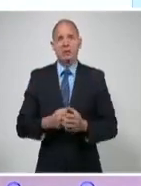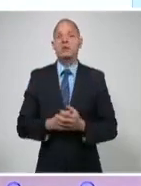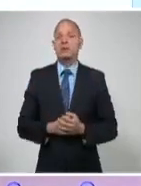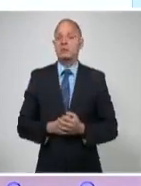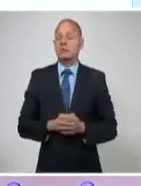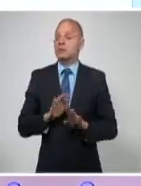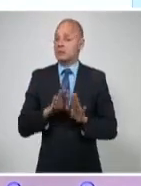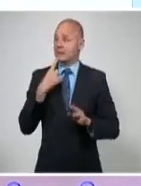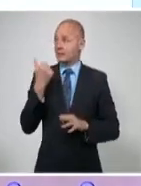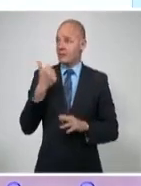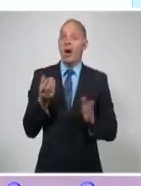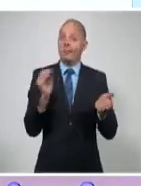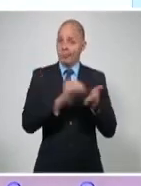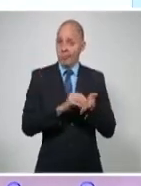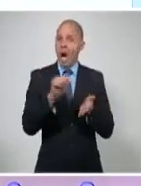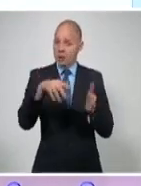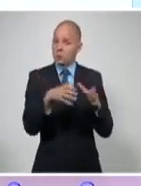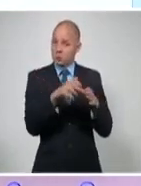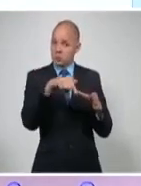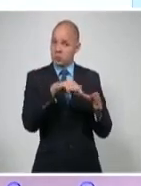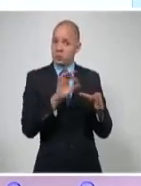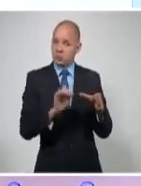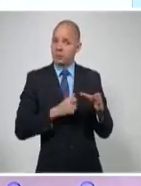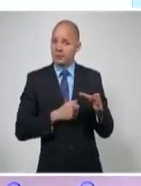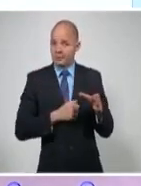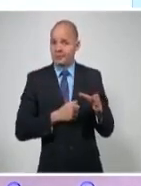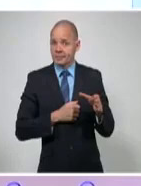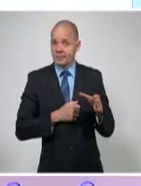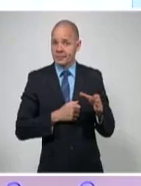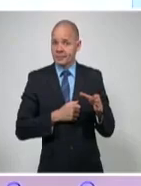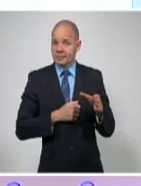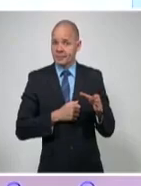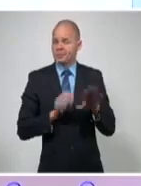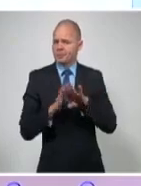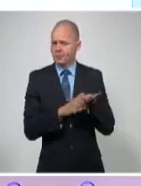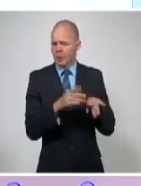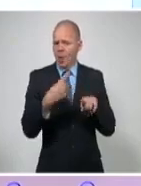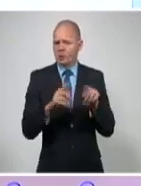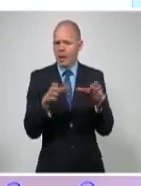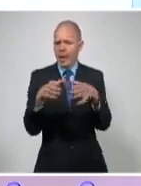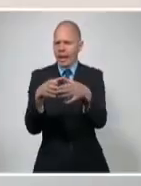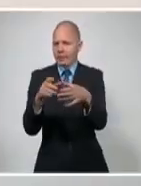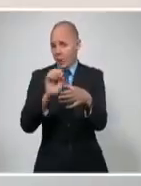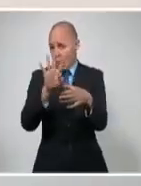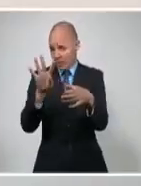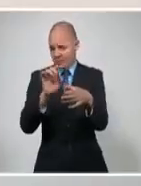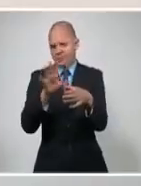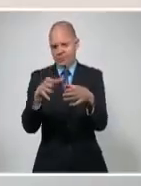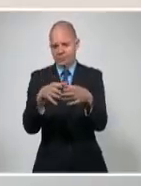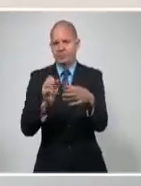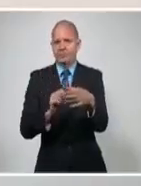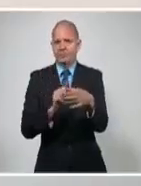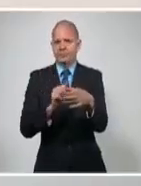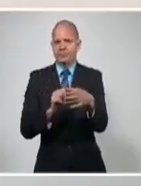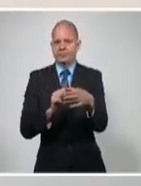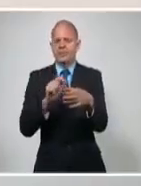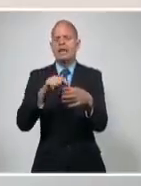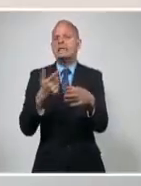organización, con estas funciones que les acabo de comentar. Vamos a ver otro grupo, son cuatro, grupo de